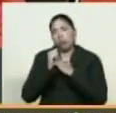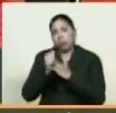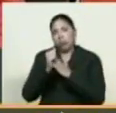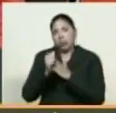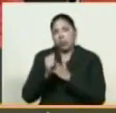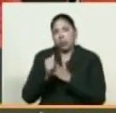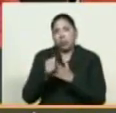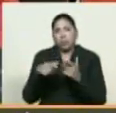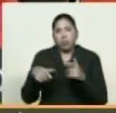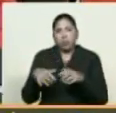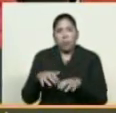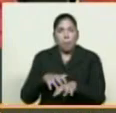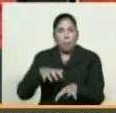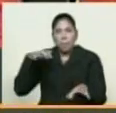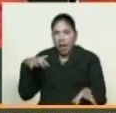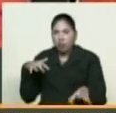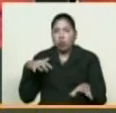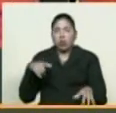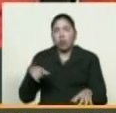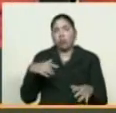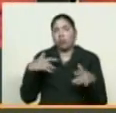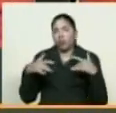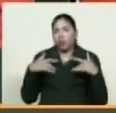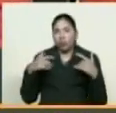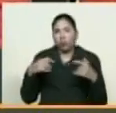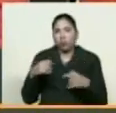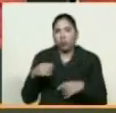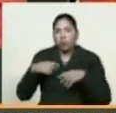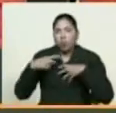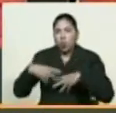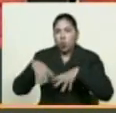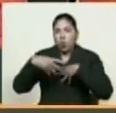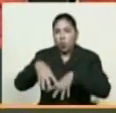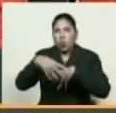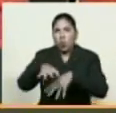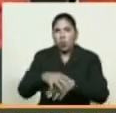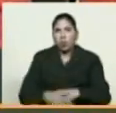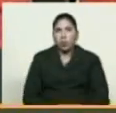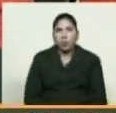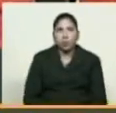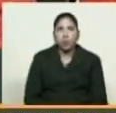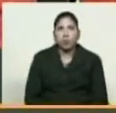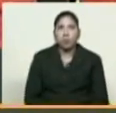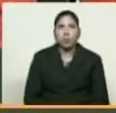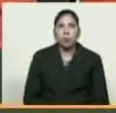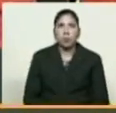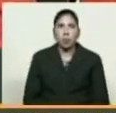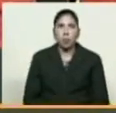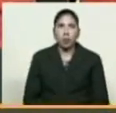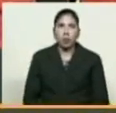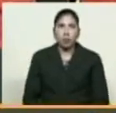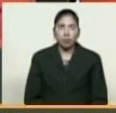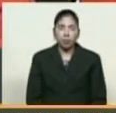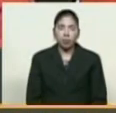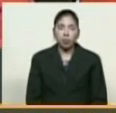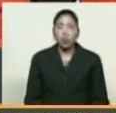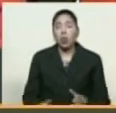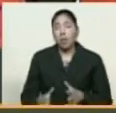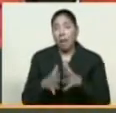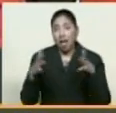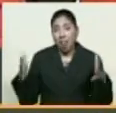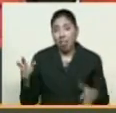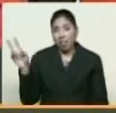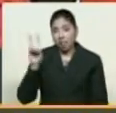movilización. Tenemos la posibilidad de hacerlo. Un gran partido, el más grande de Venezuela, sin ninguna duda,